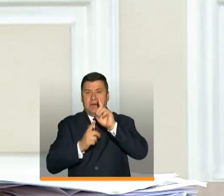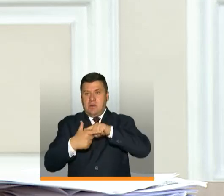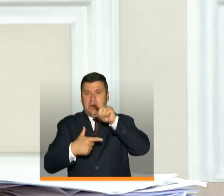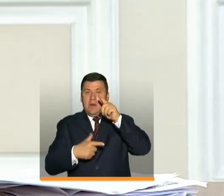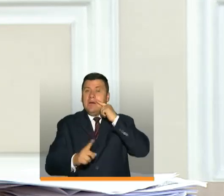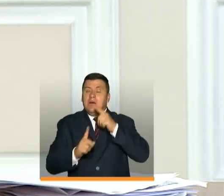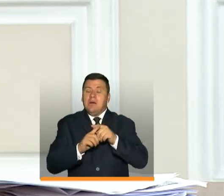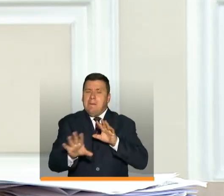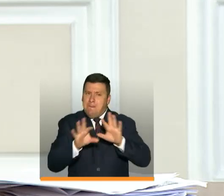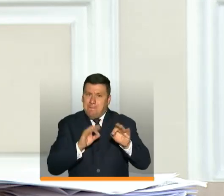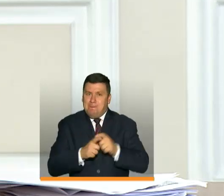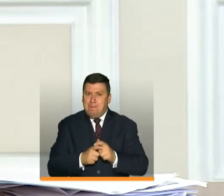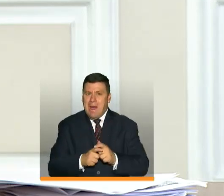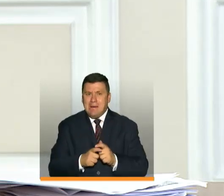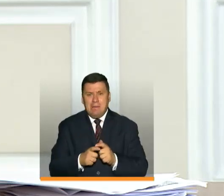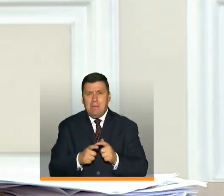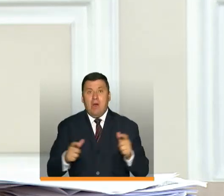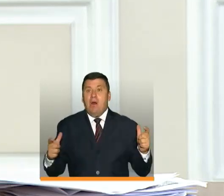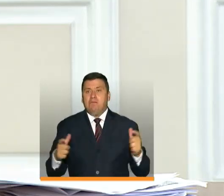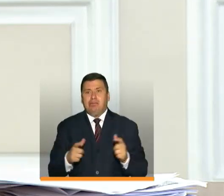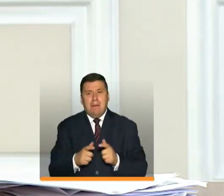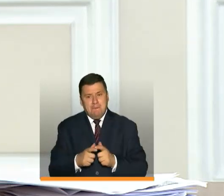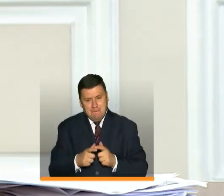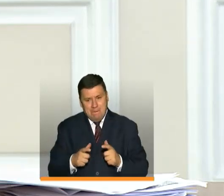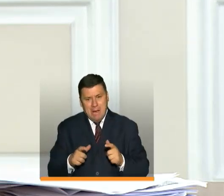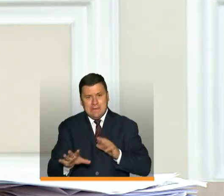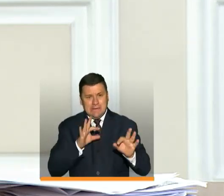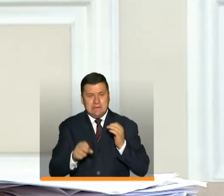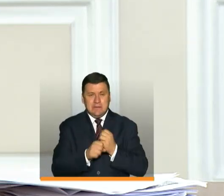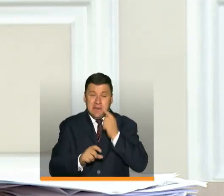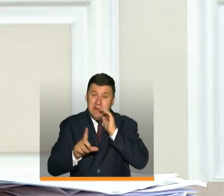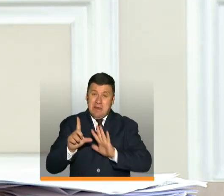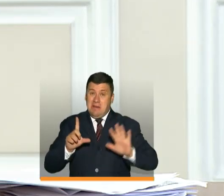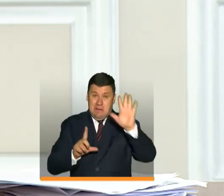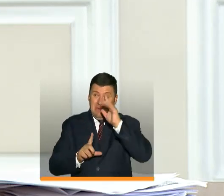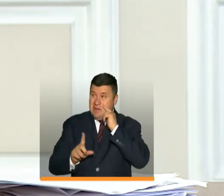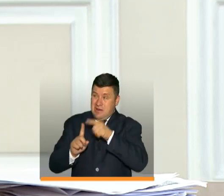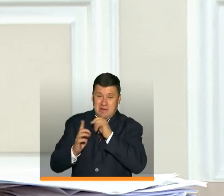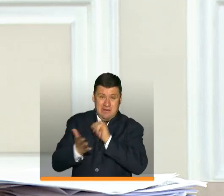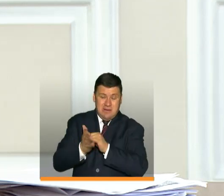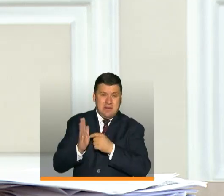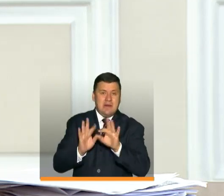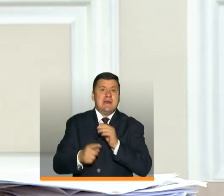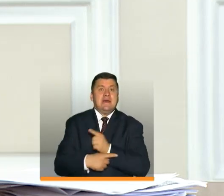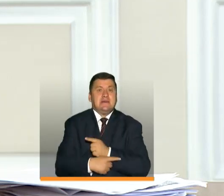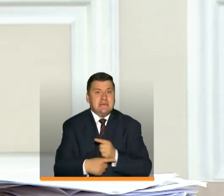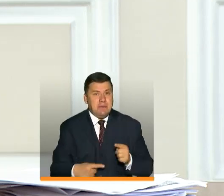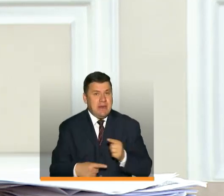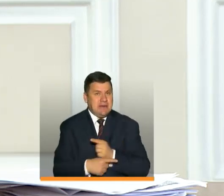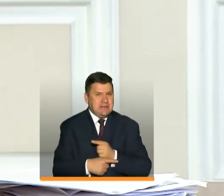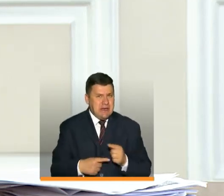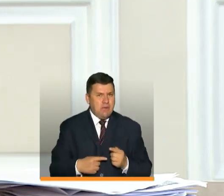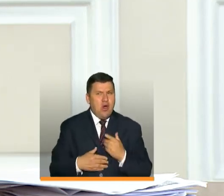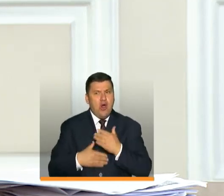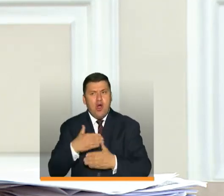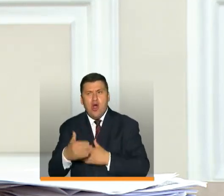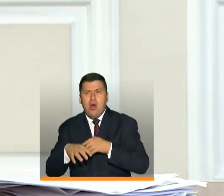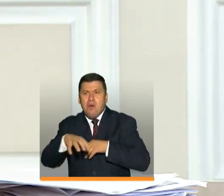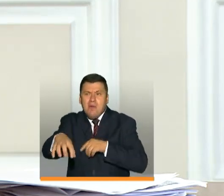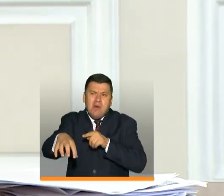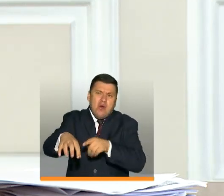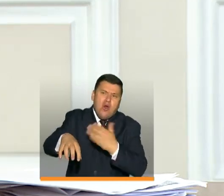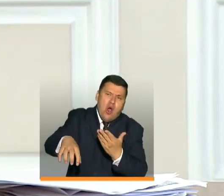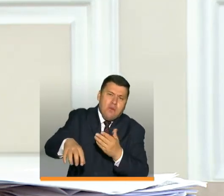generación de empleo, y ese seguimiento del cual hablaba también el video que estamos haciendo semanalmente para ver cómo va cada